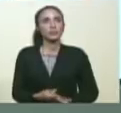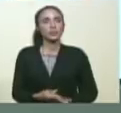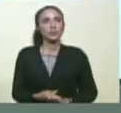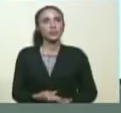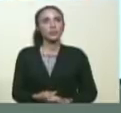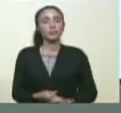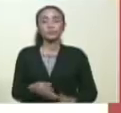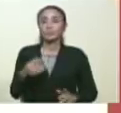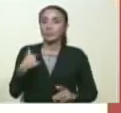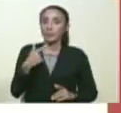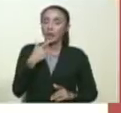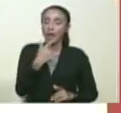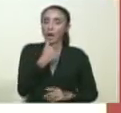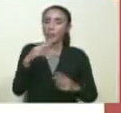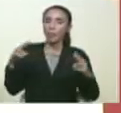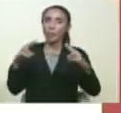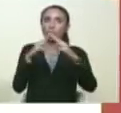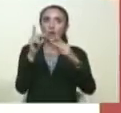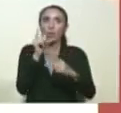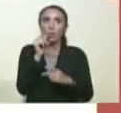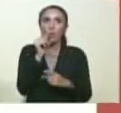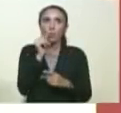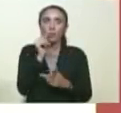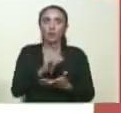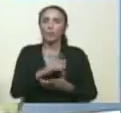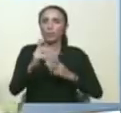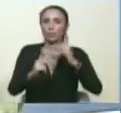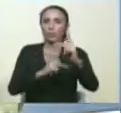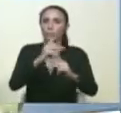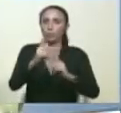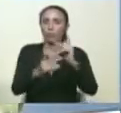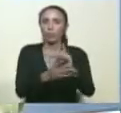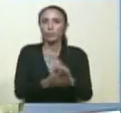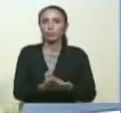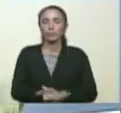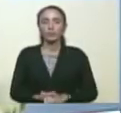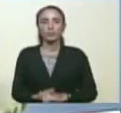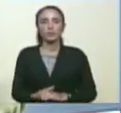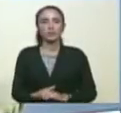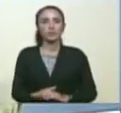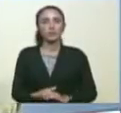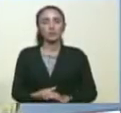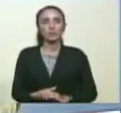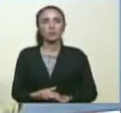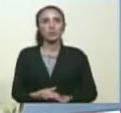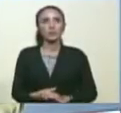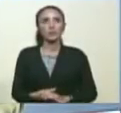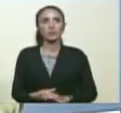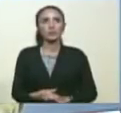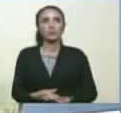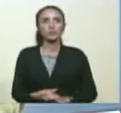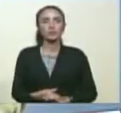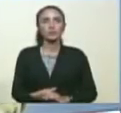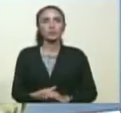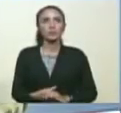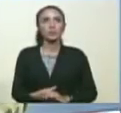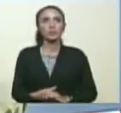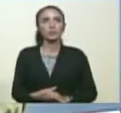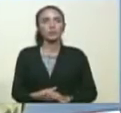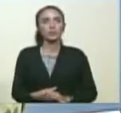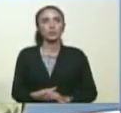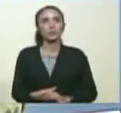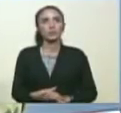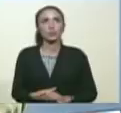que me dijo, mire, presidente, yo hace 3 años, 4 años, la finquita esa, la tierra que tenía, ni iba para allá. Ahora vivo allá.